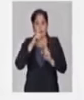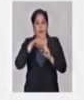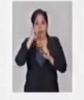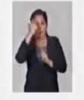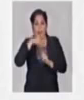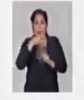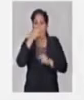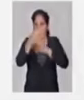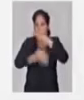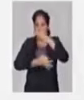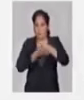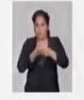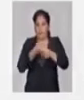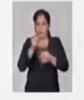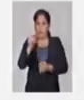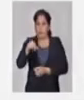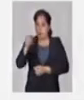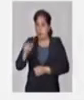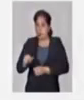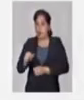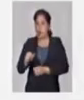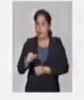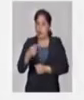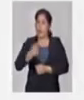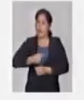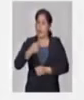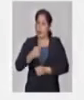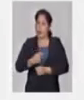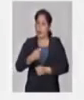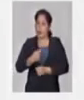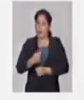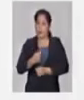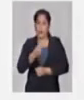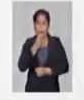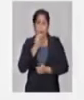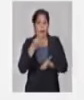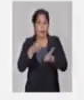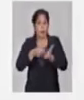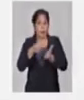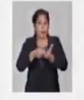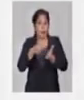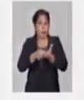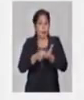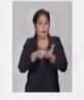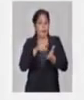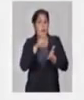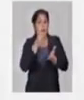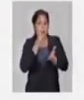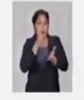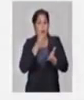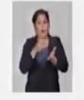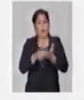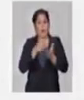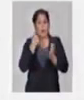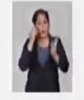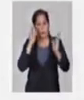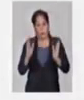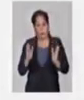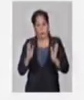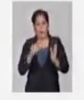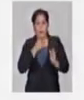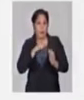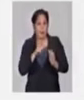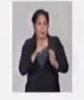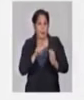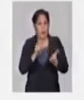consumidor mantiene los plazos y los derechos durante el periodo de vencimiento del producto. O sea, aunque en una